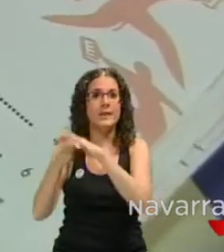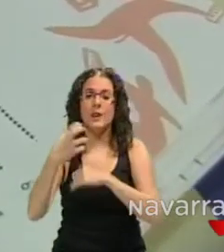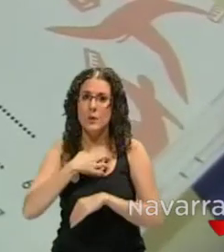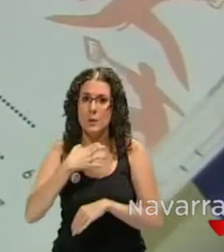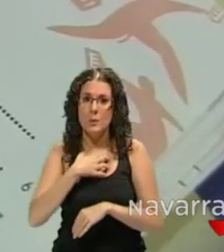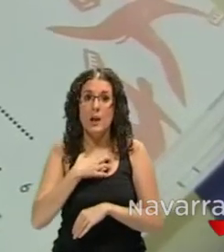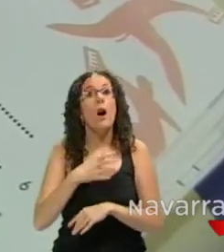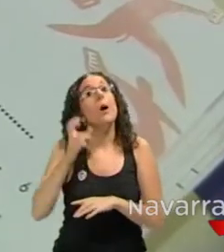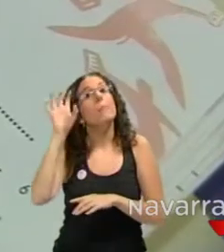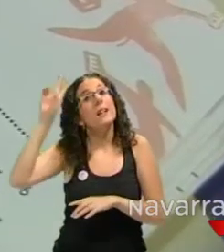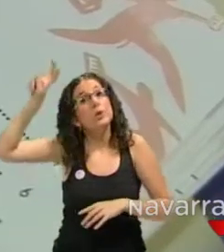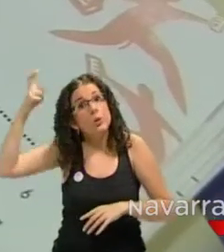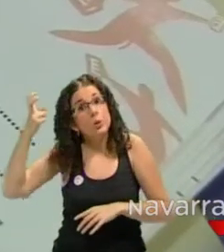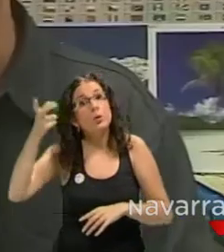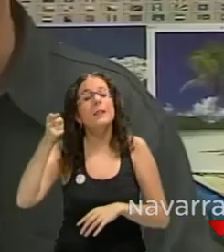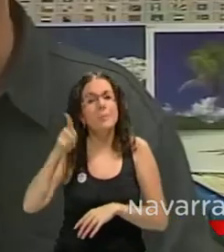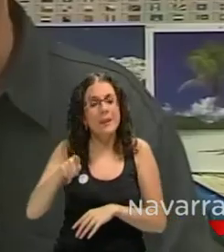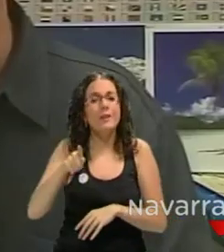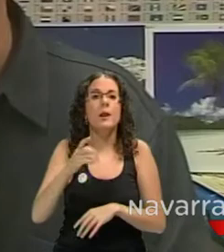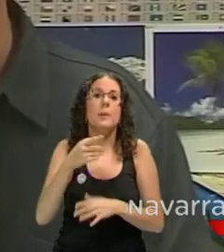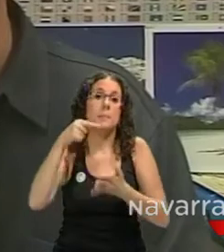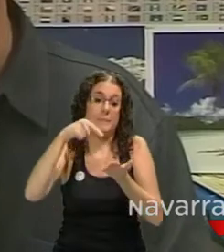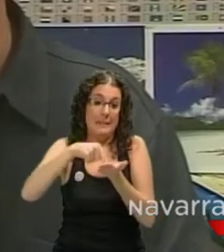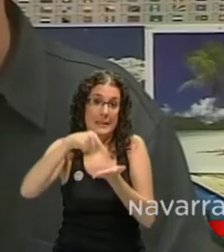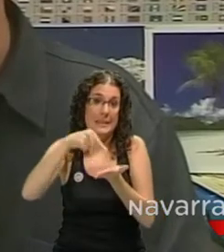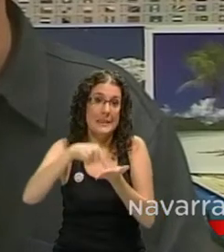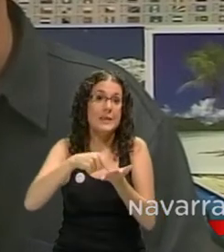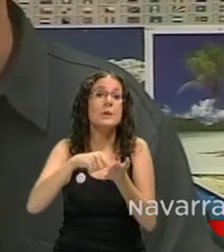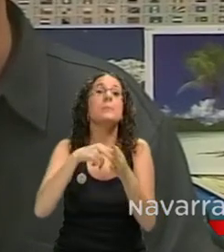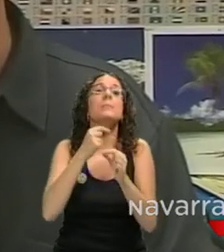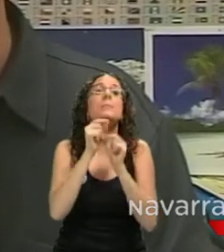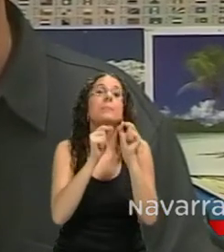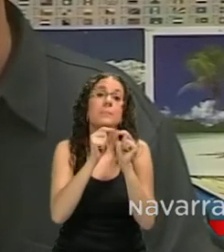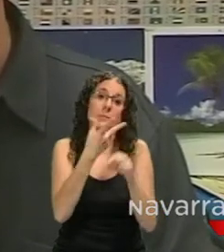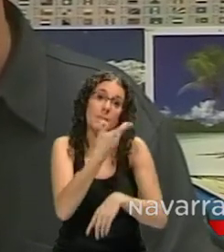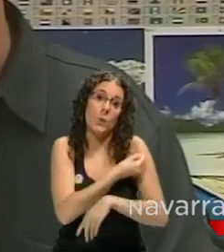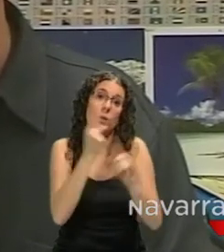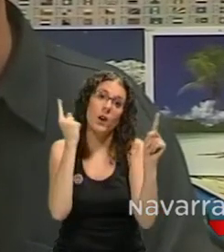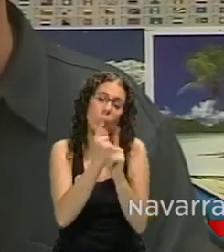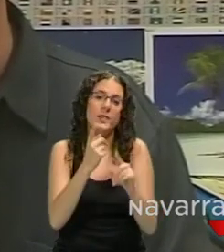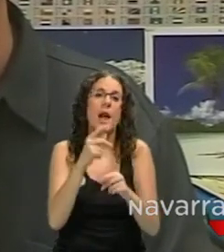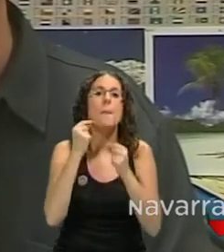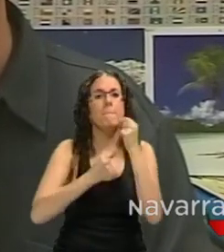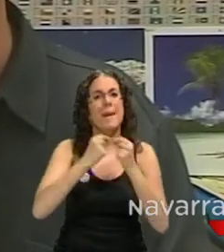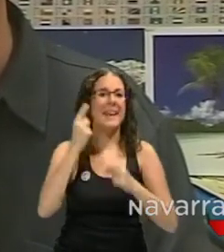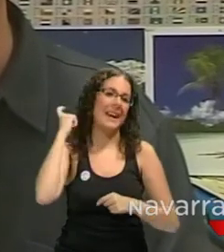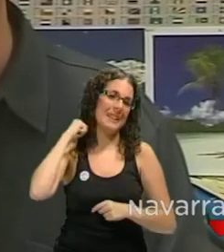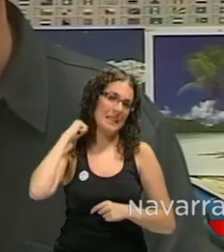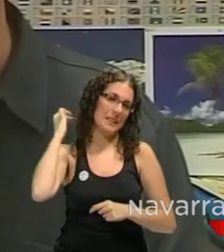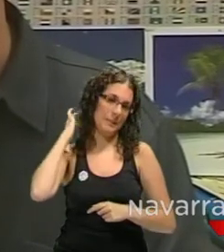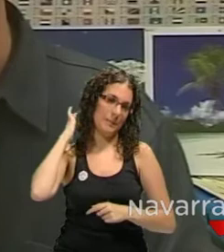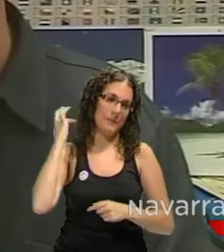la enfermedad de la meningitis. La única vacuna que es obligatoria ahora mismo en algunos países de Sudamérica y de África es la fiebre